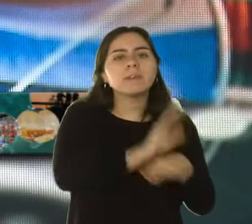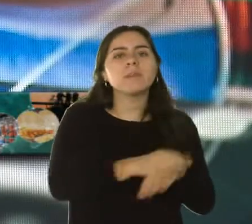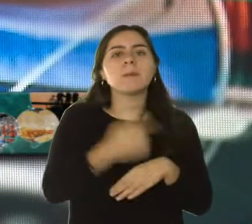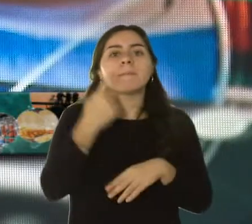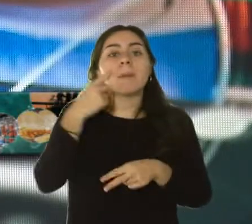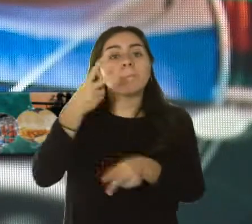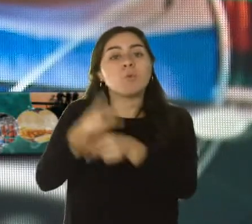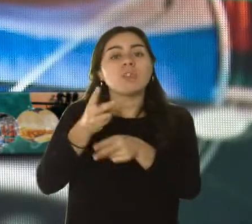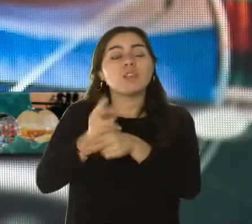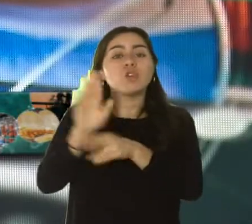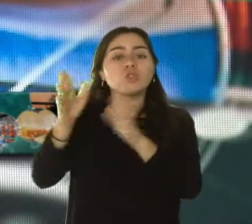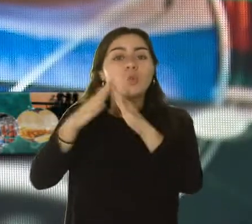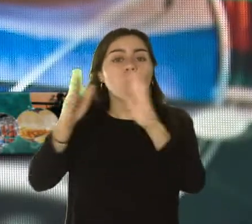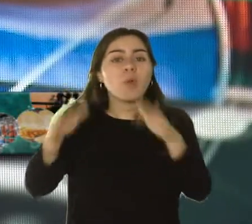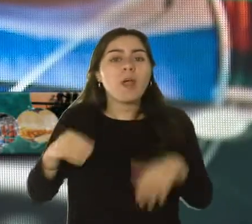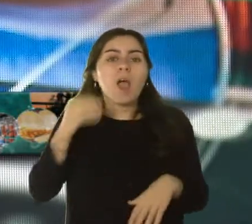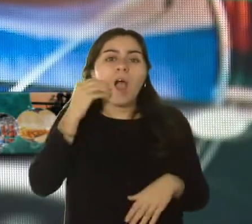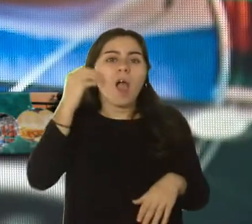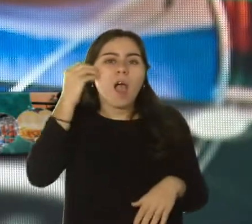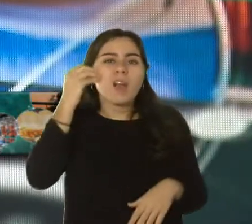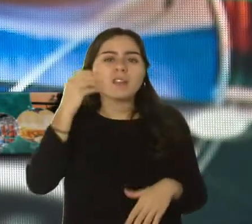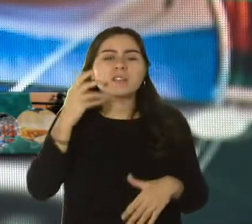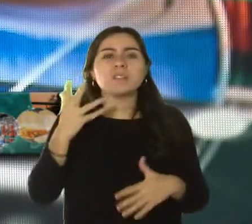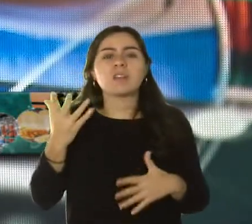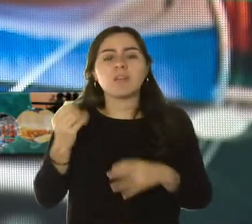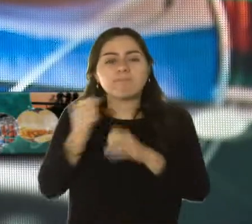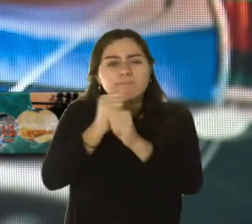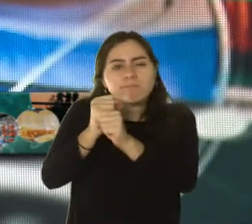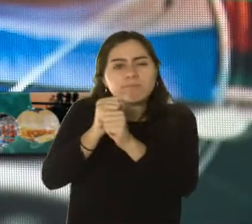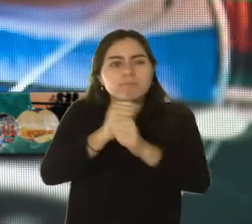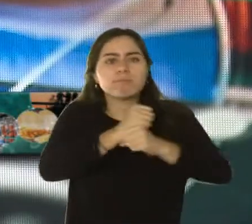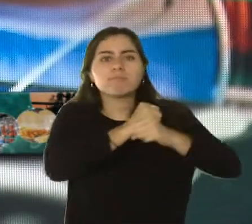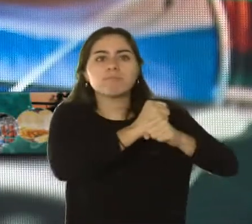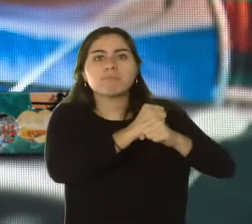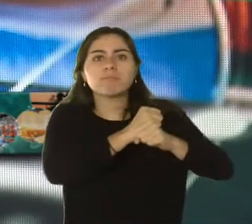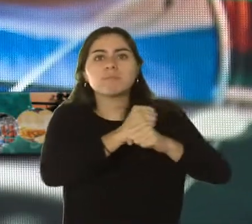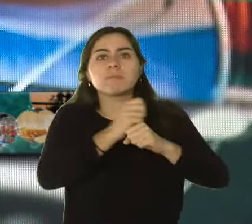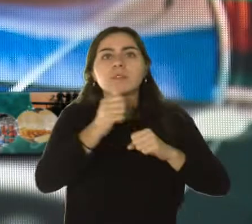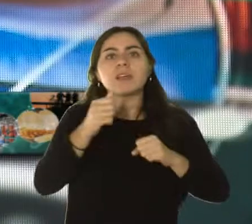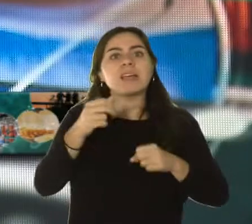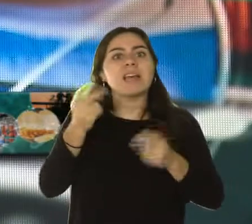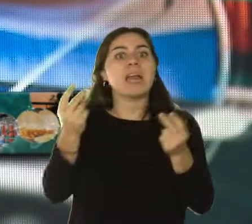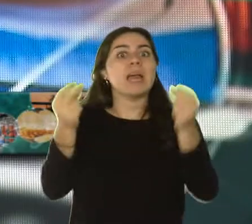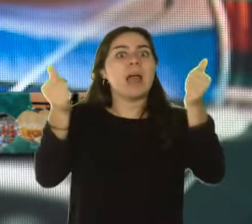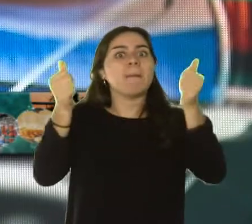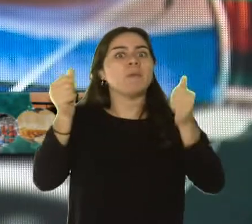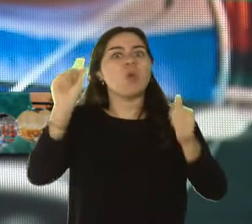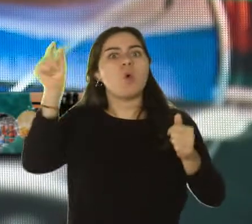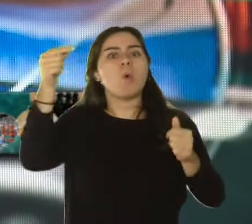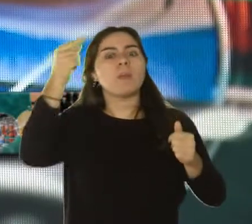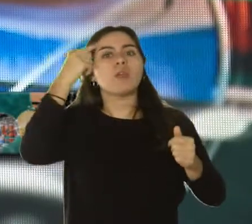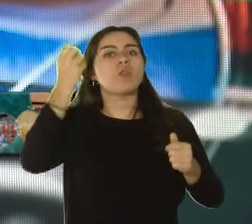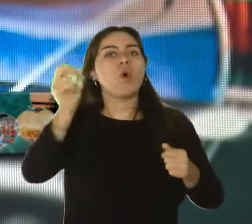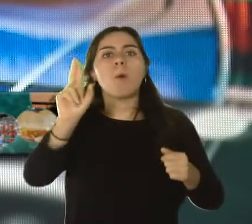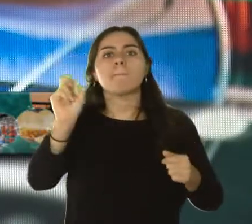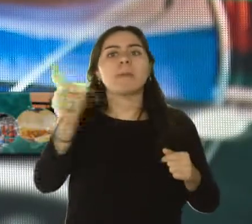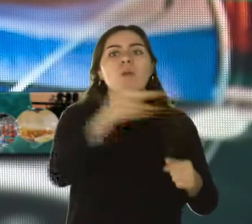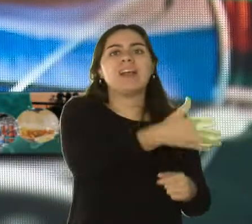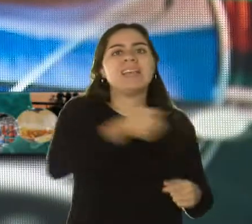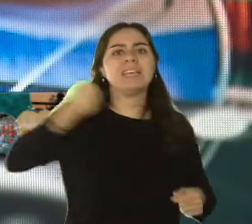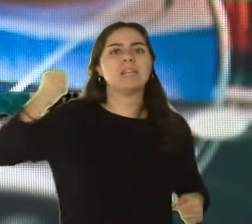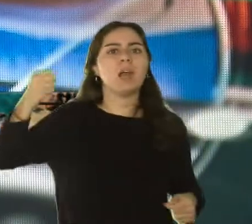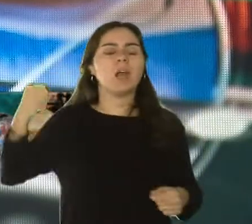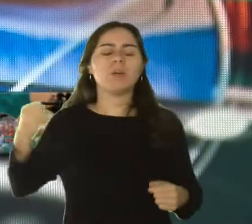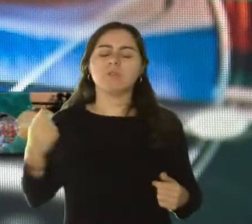residencia principal, son cosas que uno no puede permitir que te las quiten de un día para otro después de haber sufrido